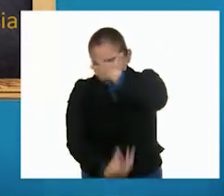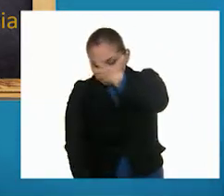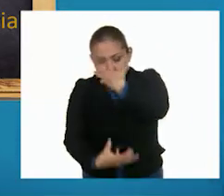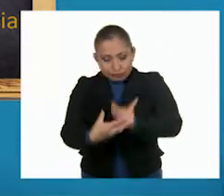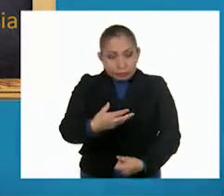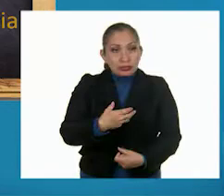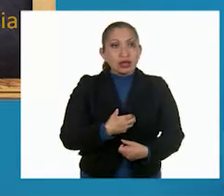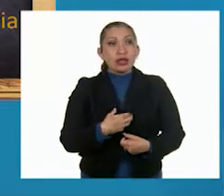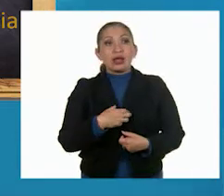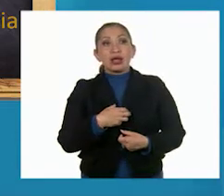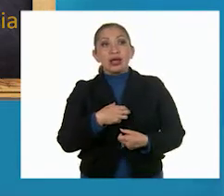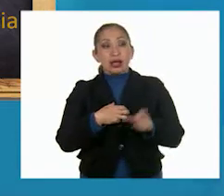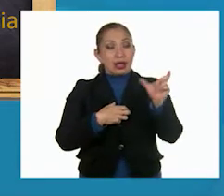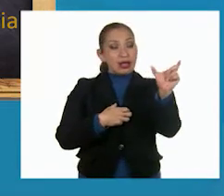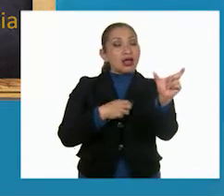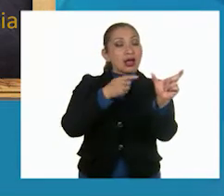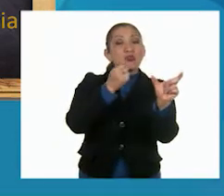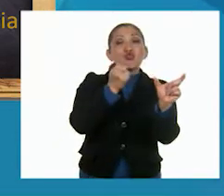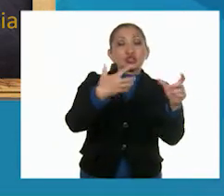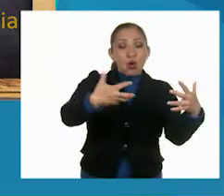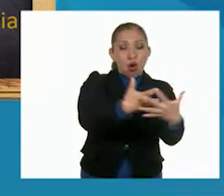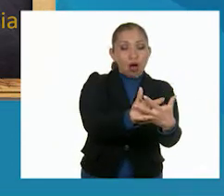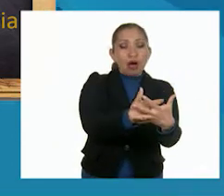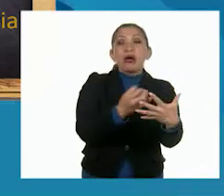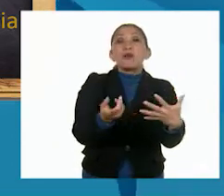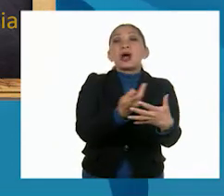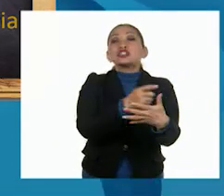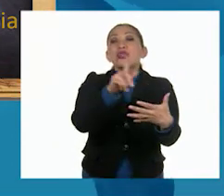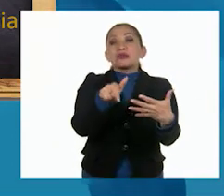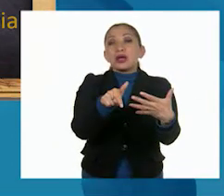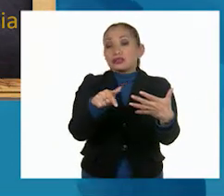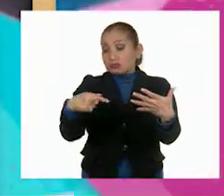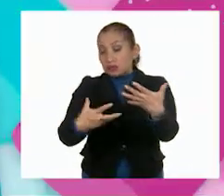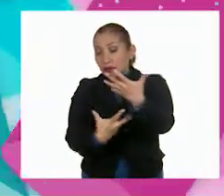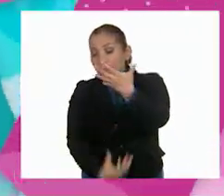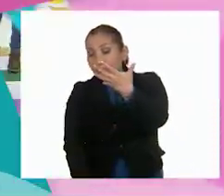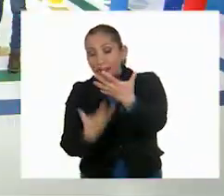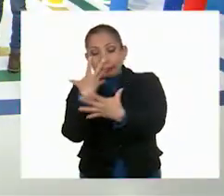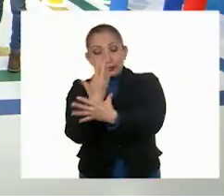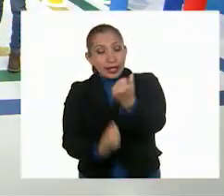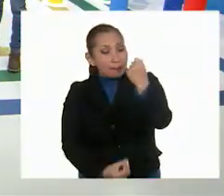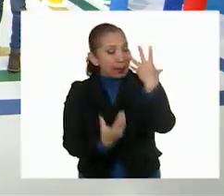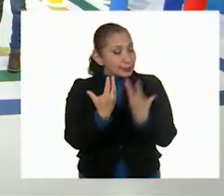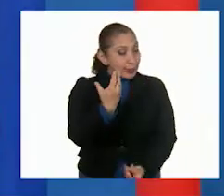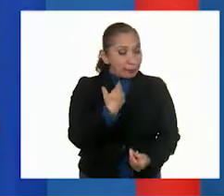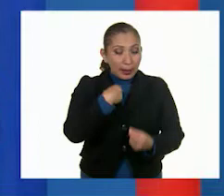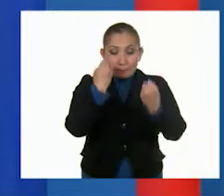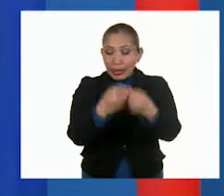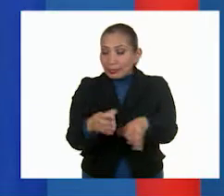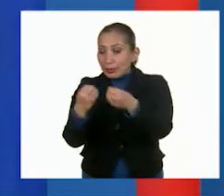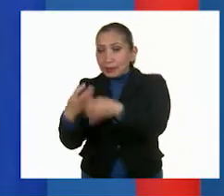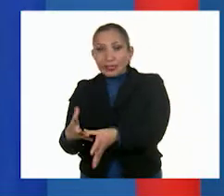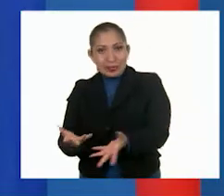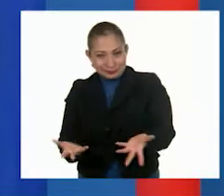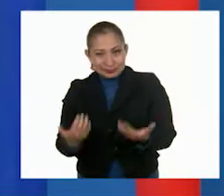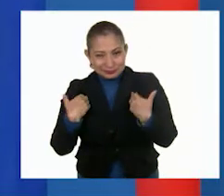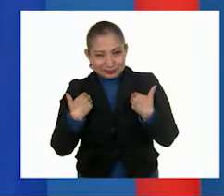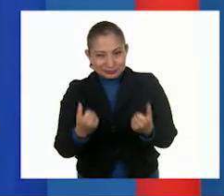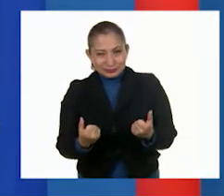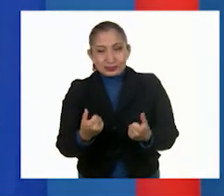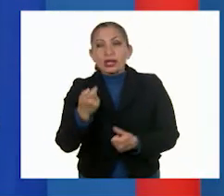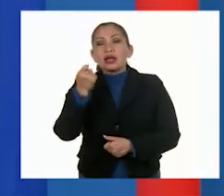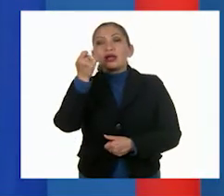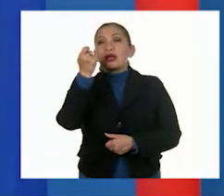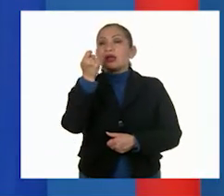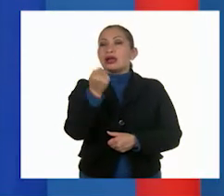mucho abarca y la consecuencia sería poco aprieta. ¿Cuál creen que sería el